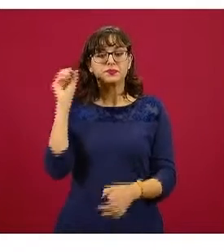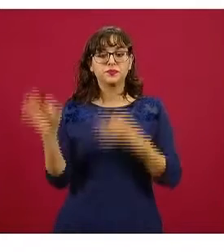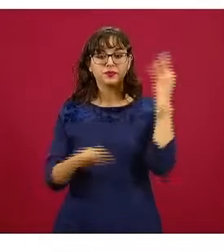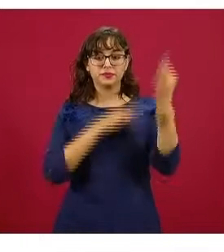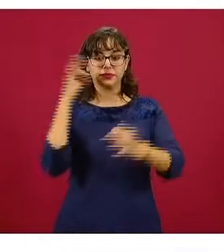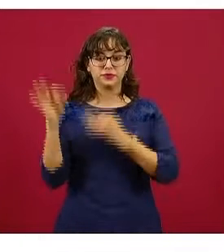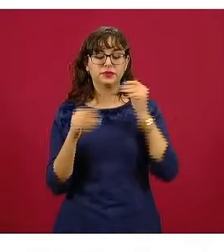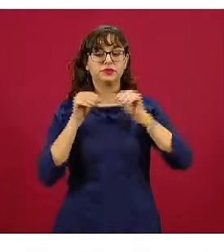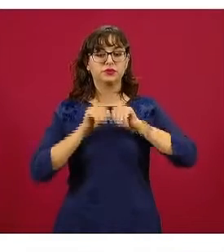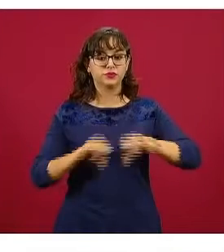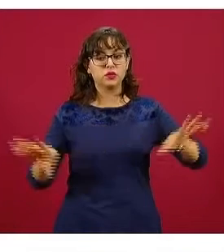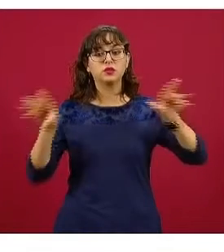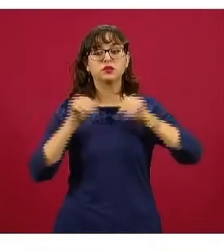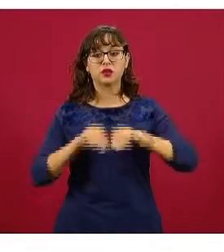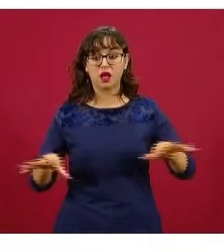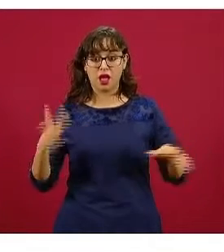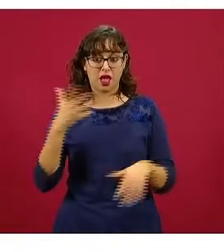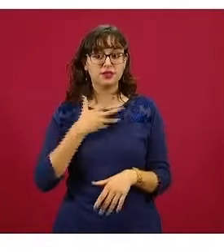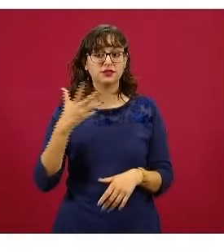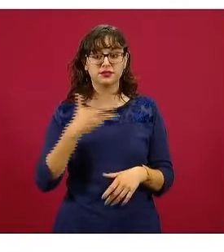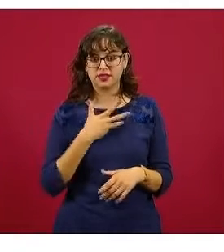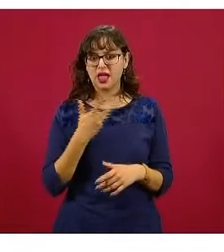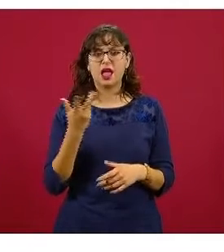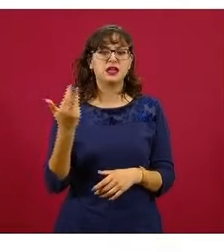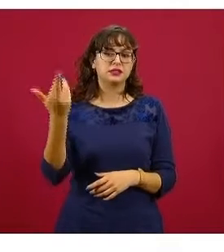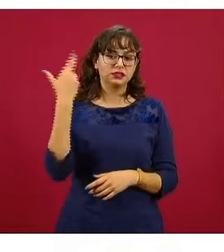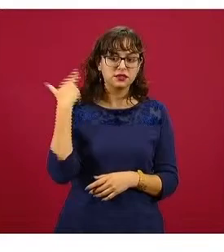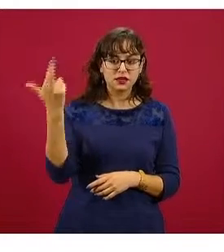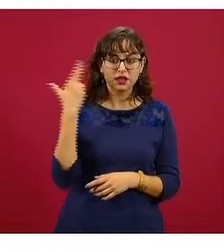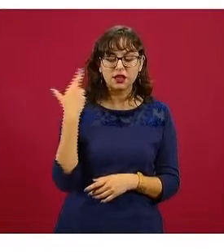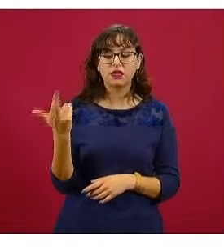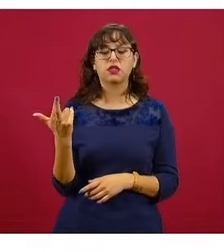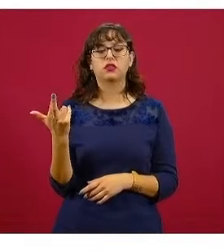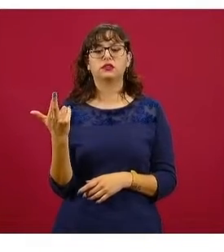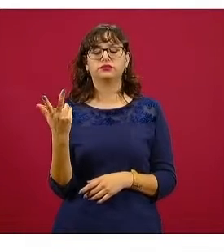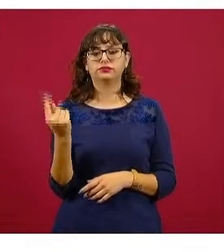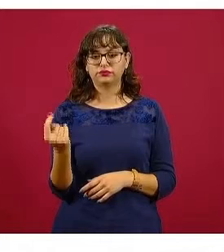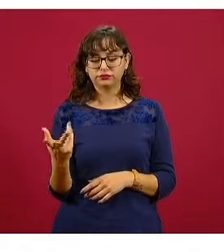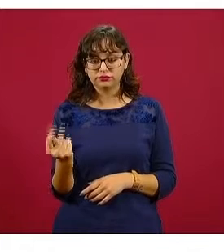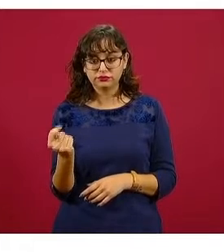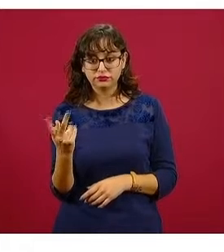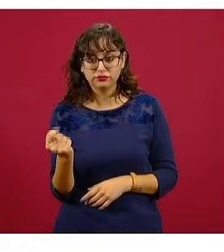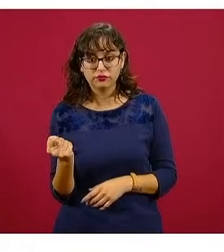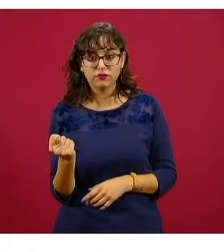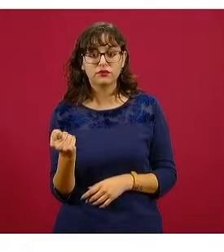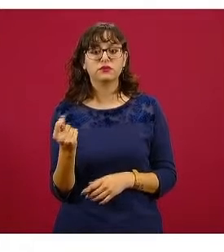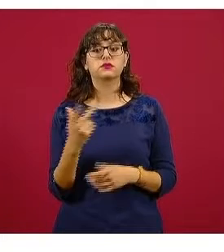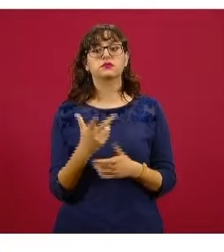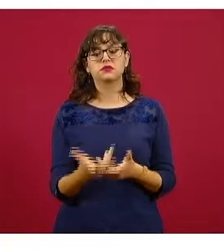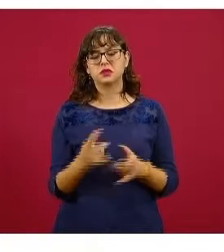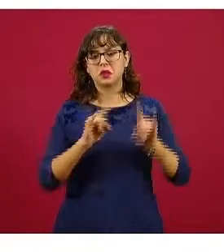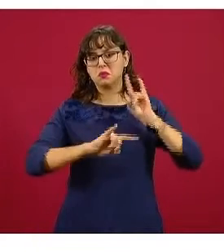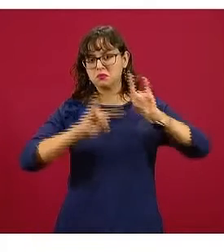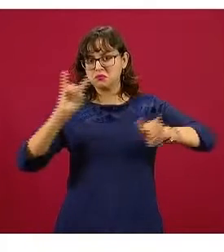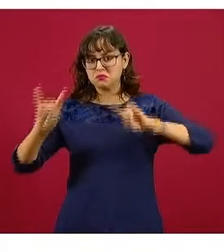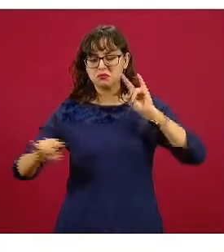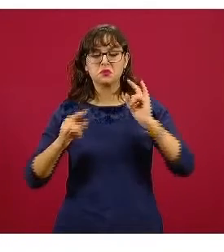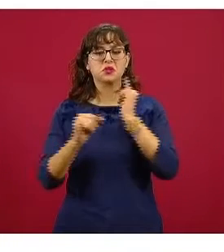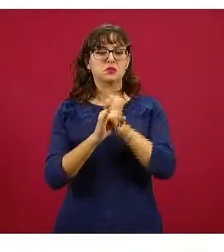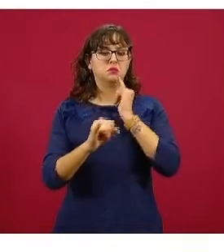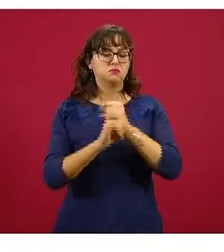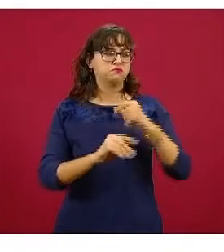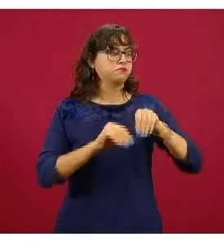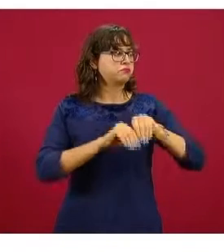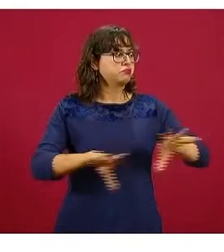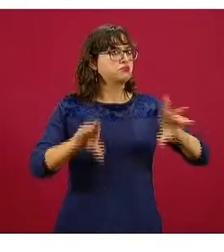muy intensiva, estamos en varios medios de comunicación, en radio, en televisión, en spots, en redes sociales. Los estados